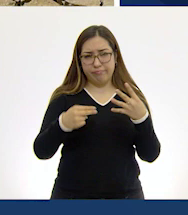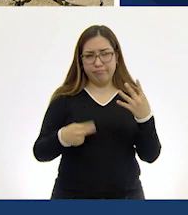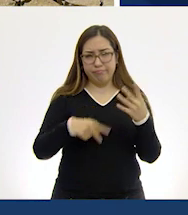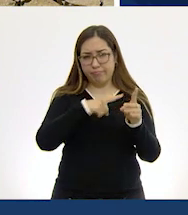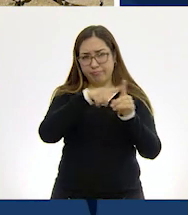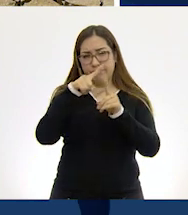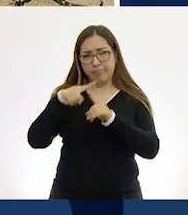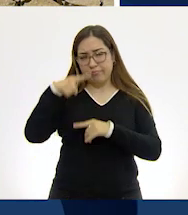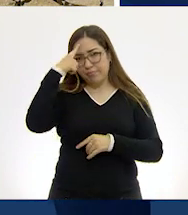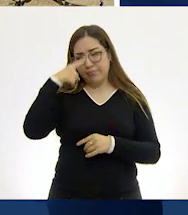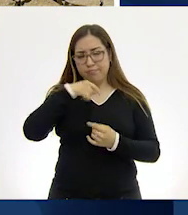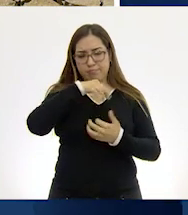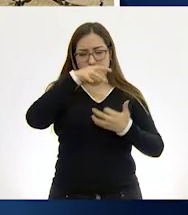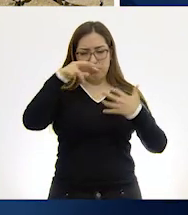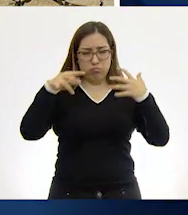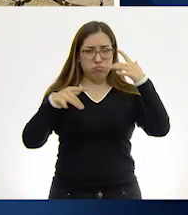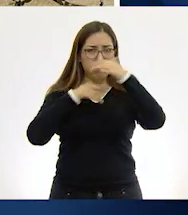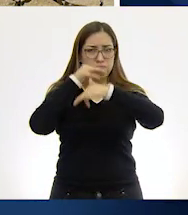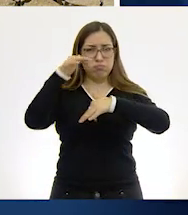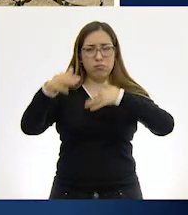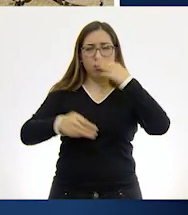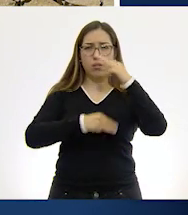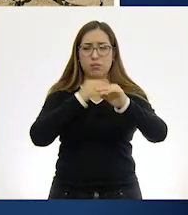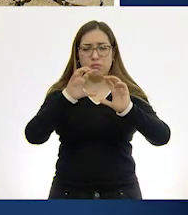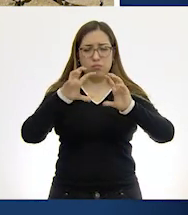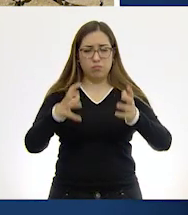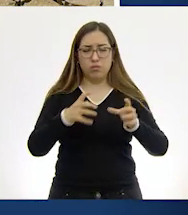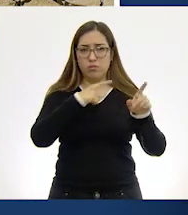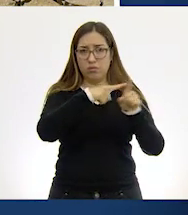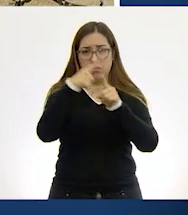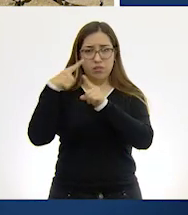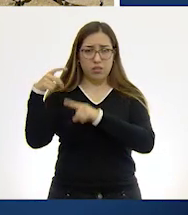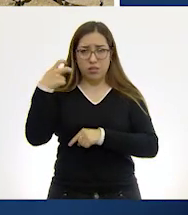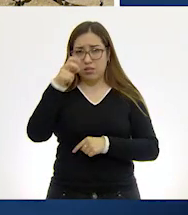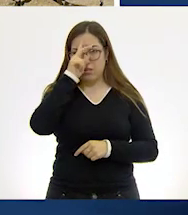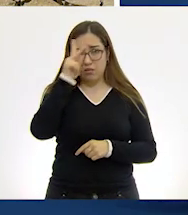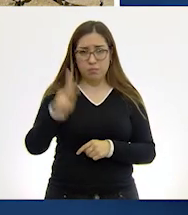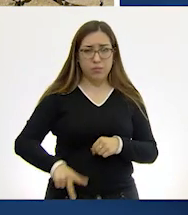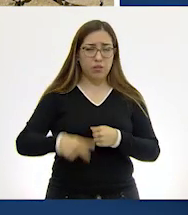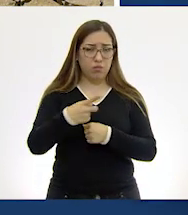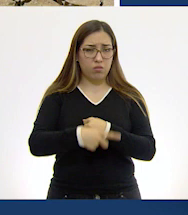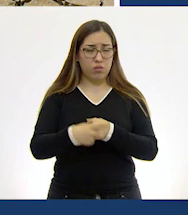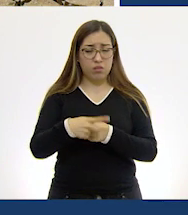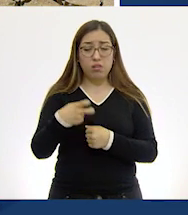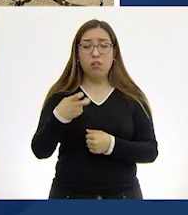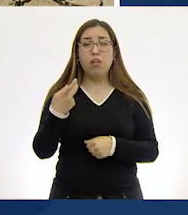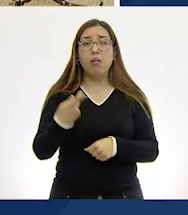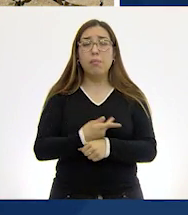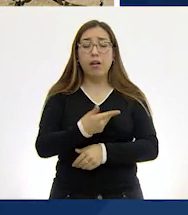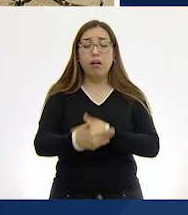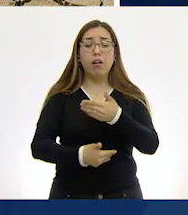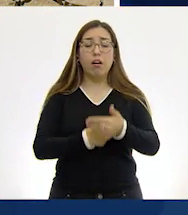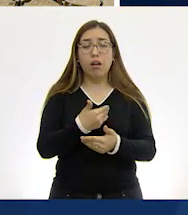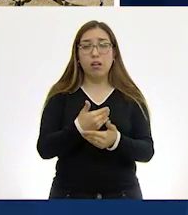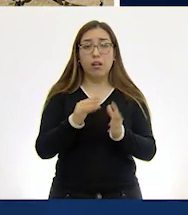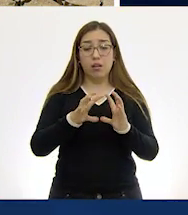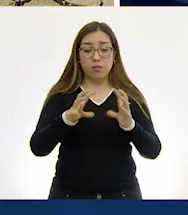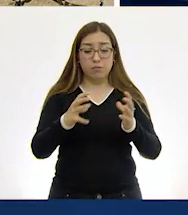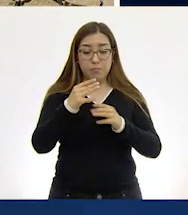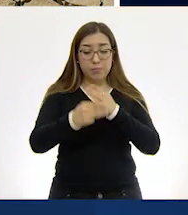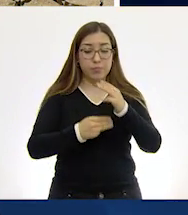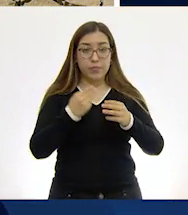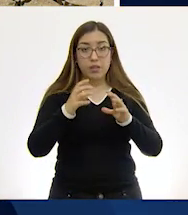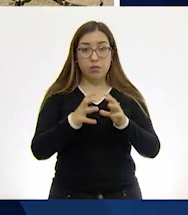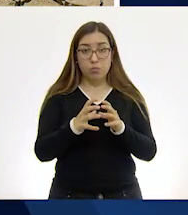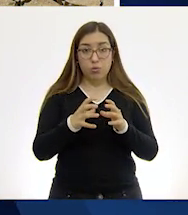nitrógeno, clorofluorocarbonados, ozono y vapor de agua. Las consecuencias son cambios radicales en la distribución de